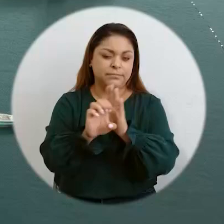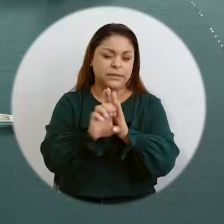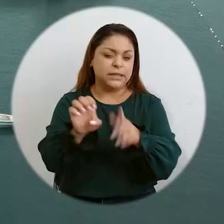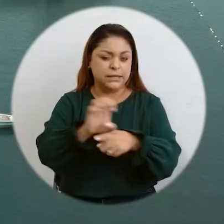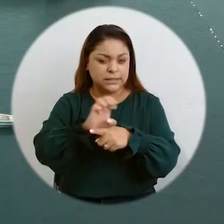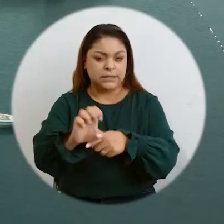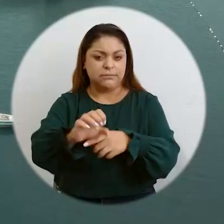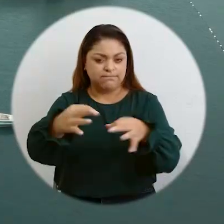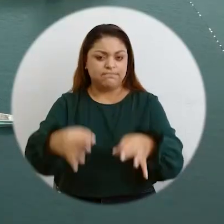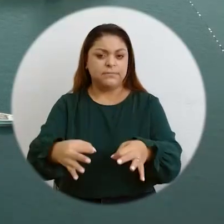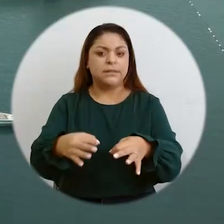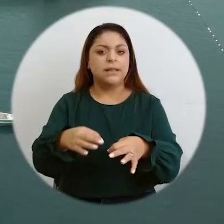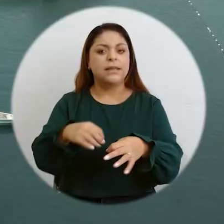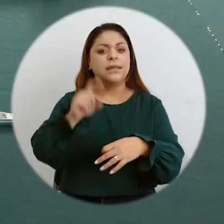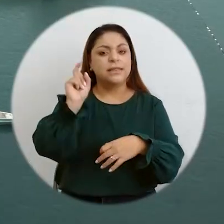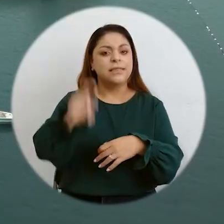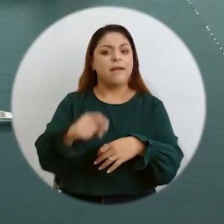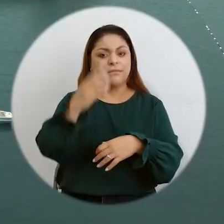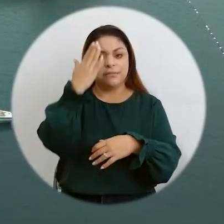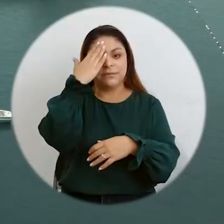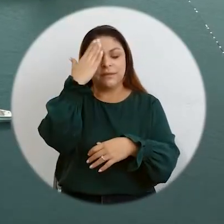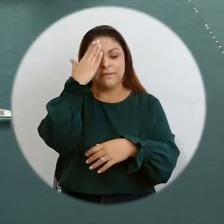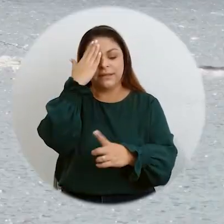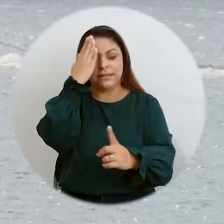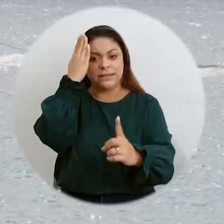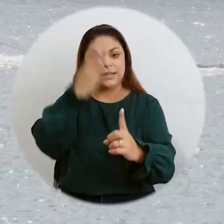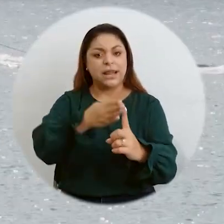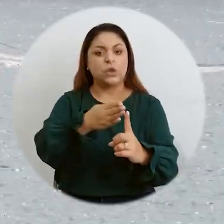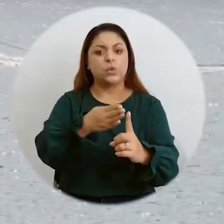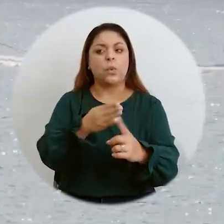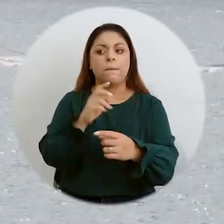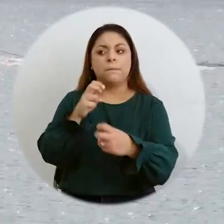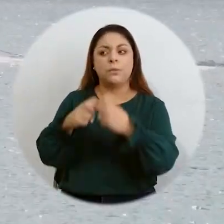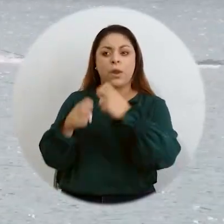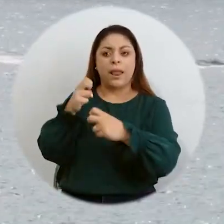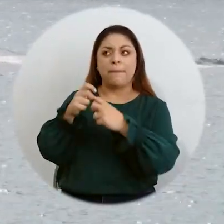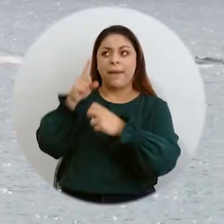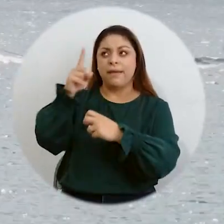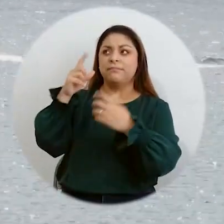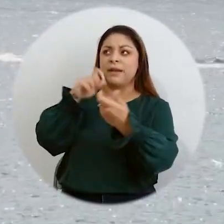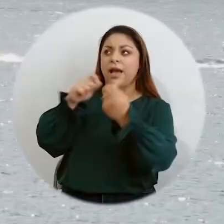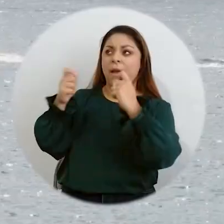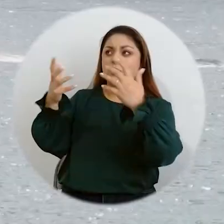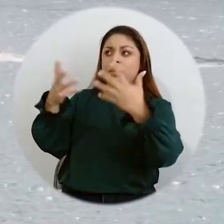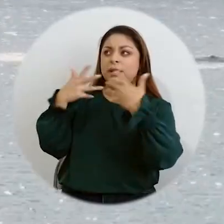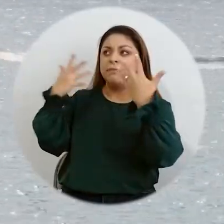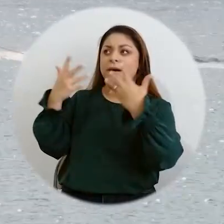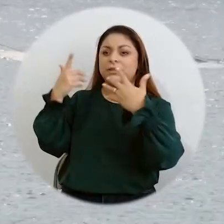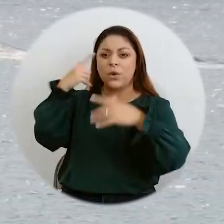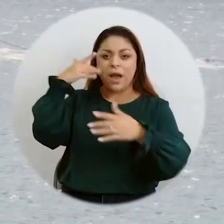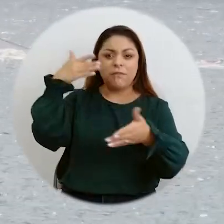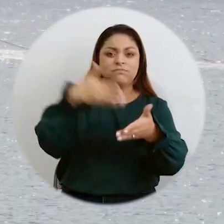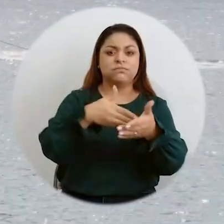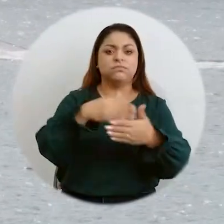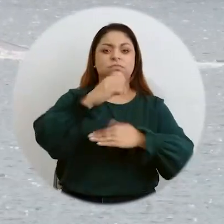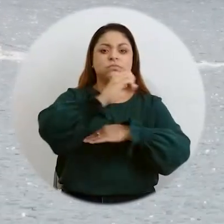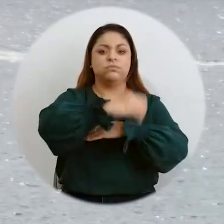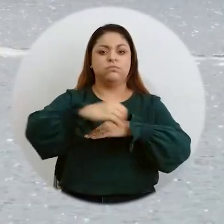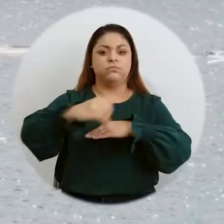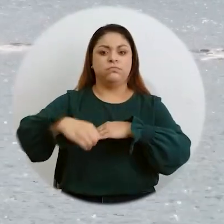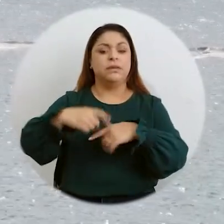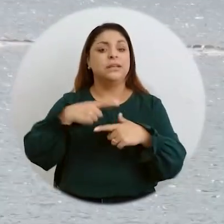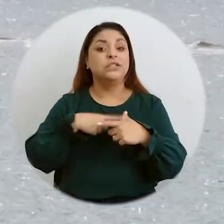que ataquen de forma directa el problema del cambio climático en los océanos. Entonces,